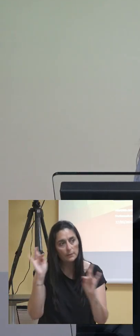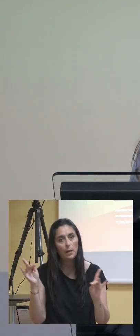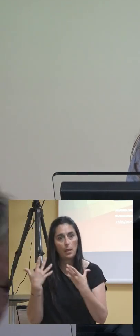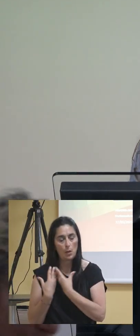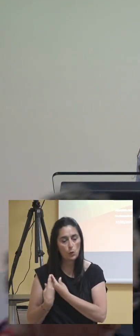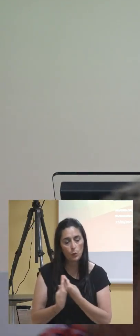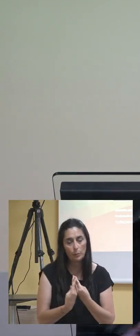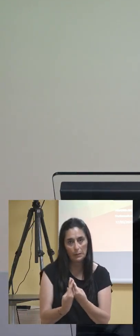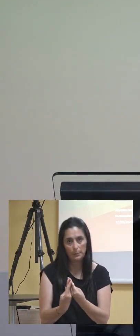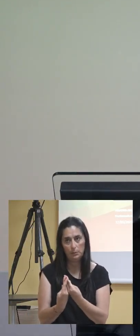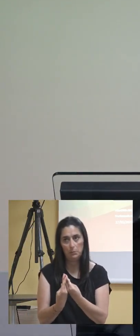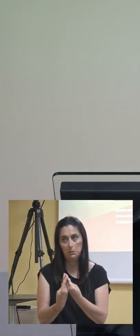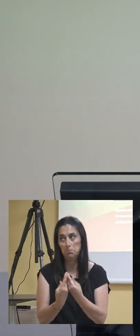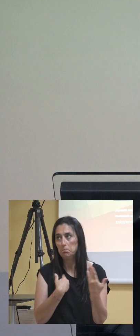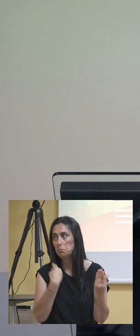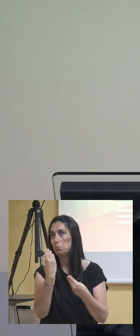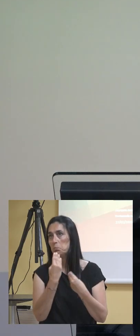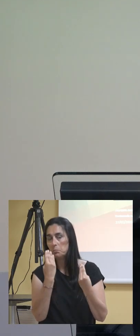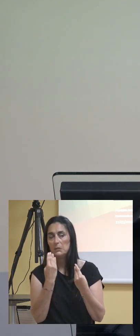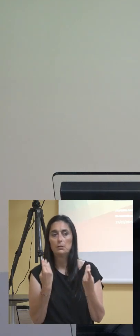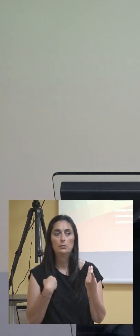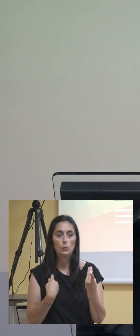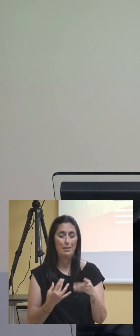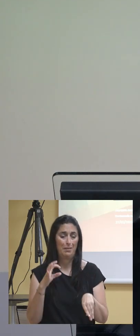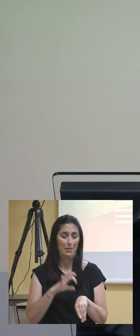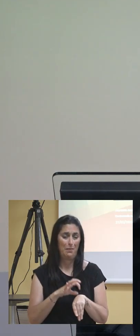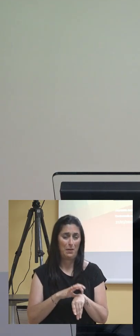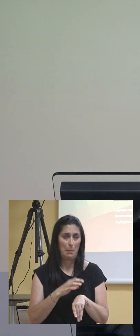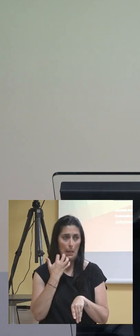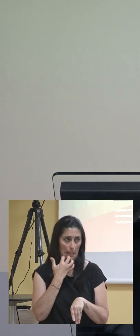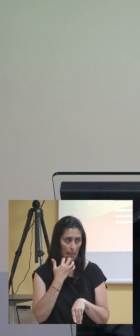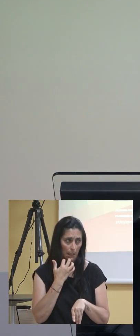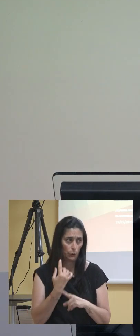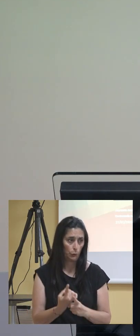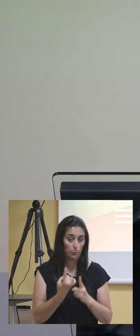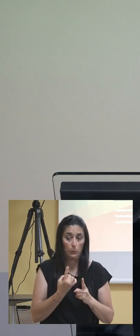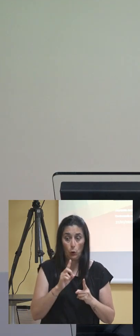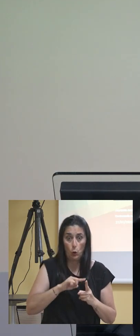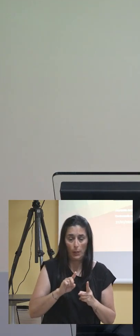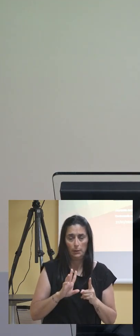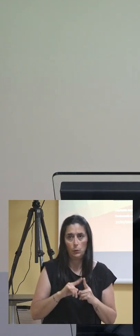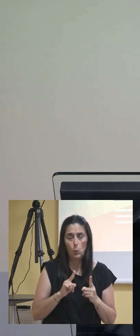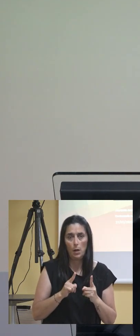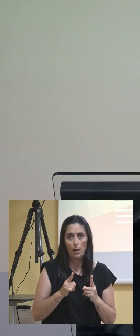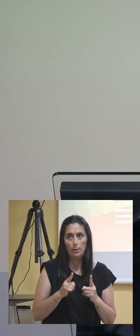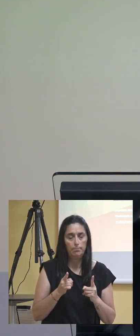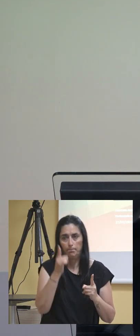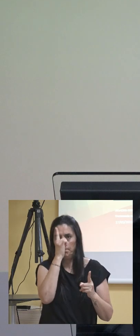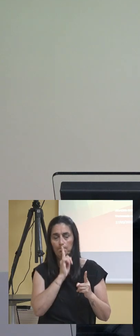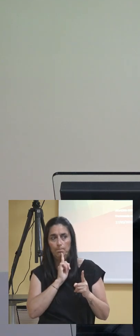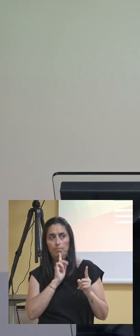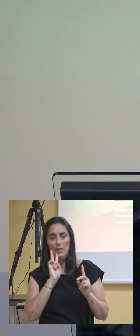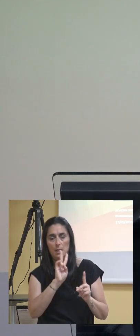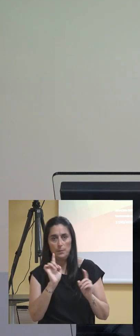sensibilización, que yo creo que bueno, en estas enfermedades que ya no solo son raras, sino que en muchos casos son invisibles, pues estas labores la verdad que